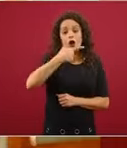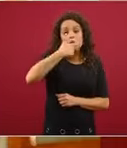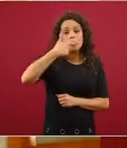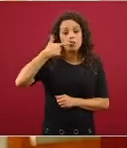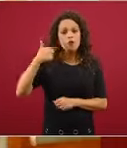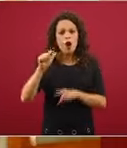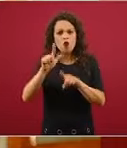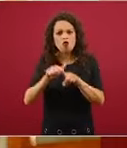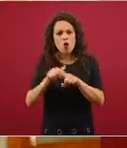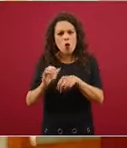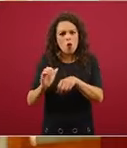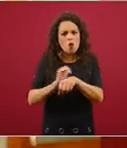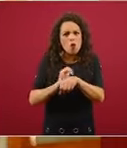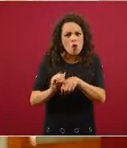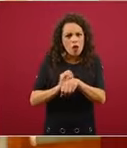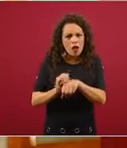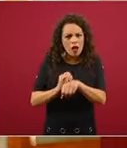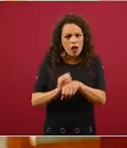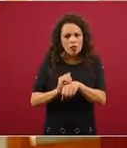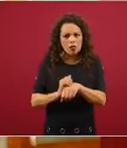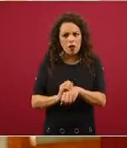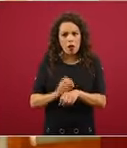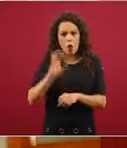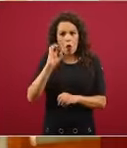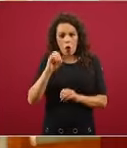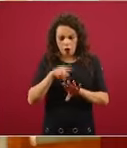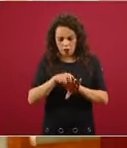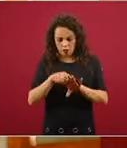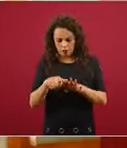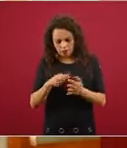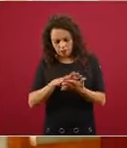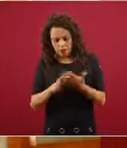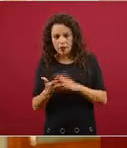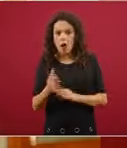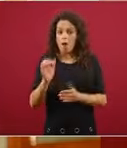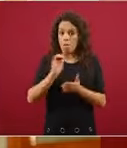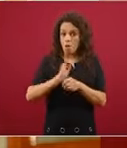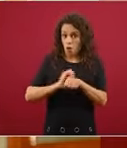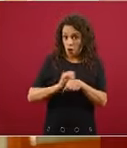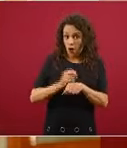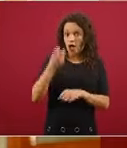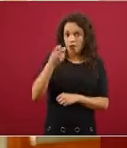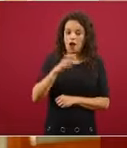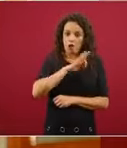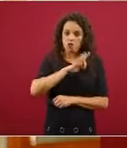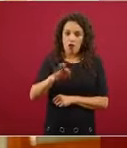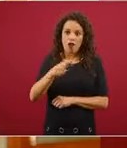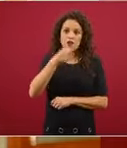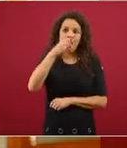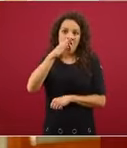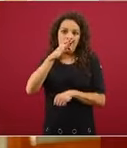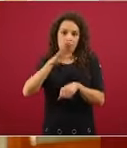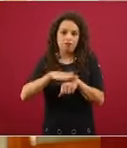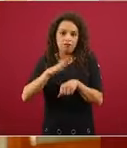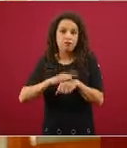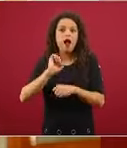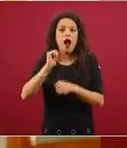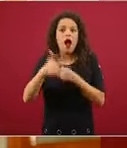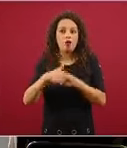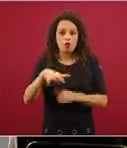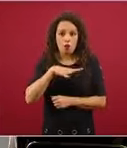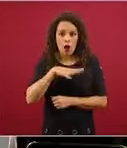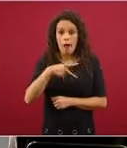o las extremidades moraditas, también puede ser un signo, pero eso ya es un signo bastante más